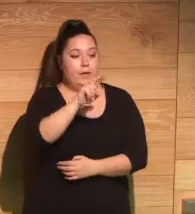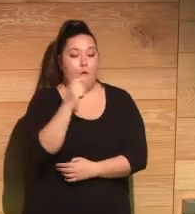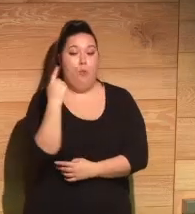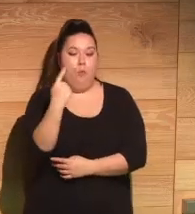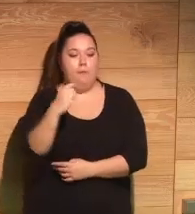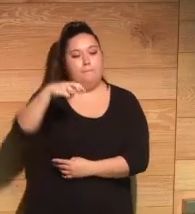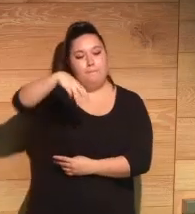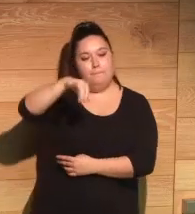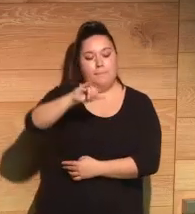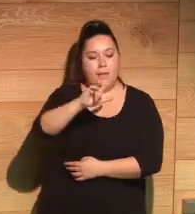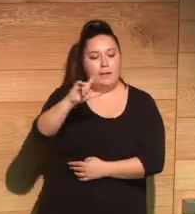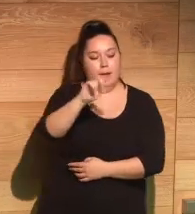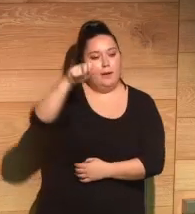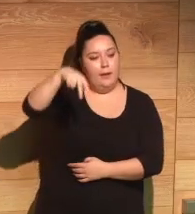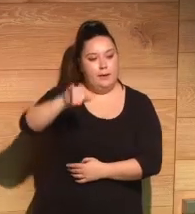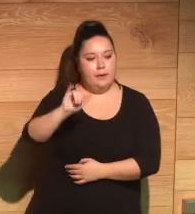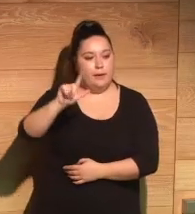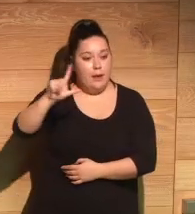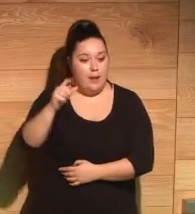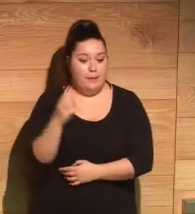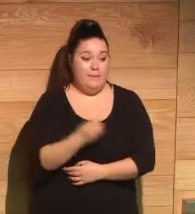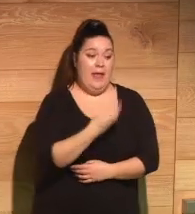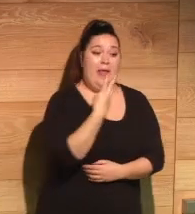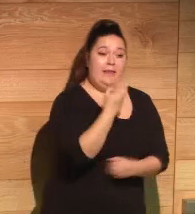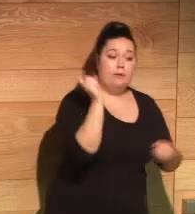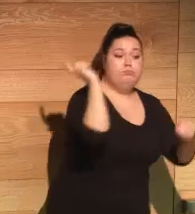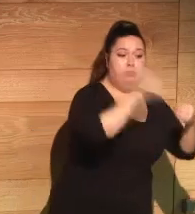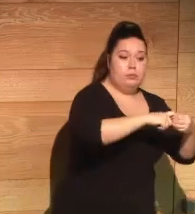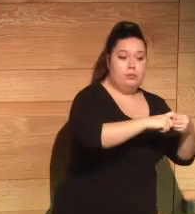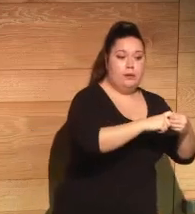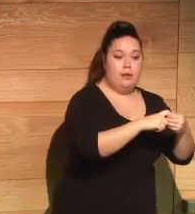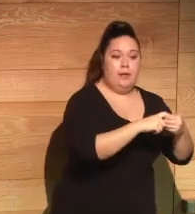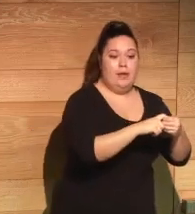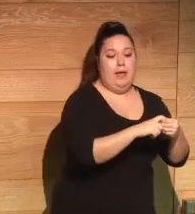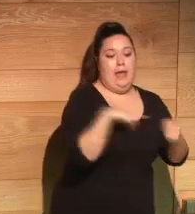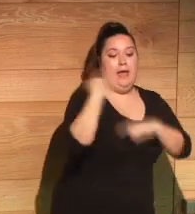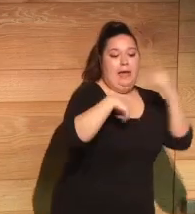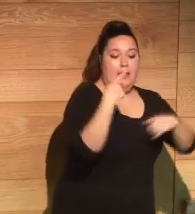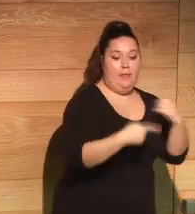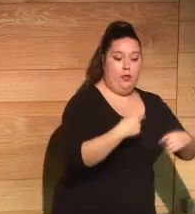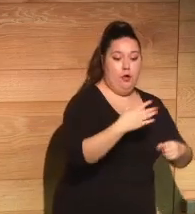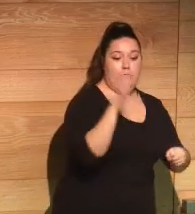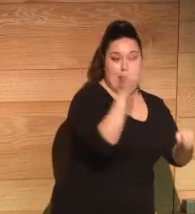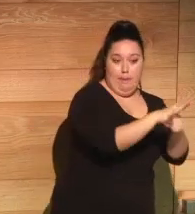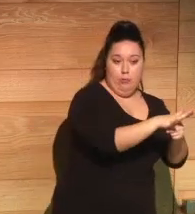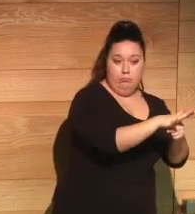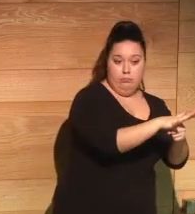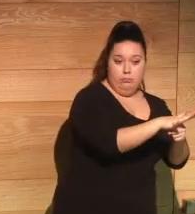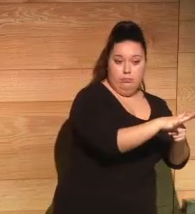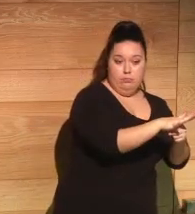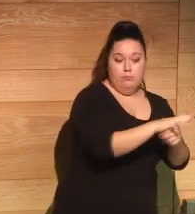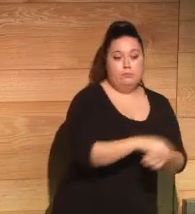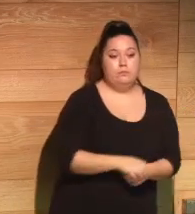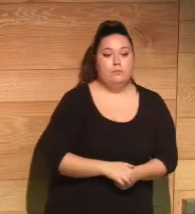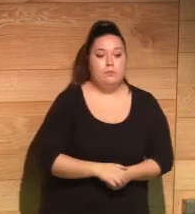¿no? 3 boomer y un millennial. Por tanto, 3 pertenecientes a la generación tapón, ya que hablamos también de un tema sociológico y de